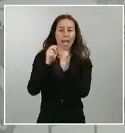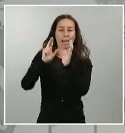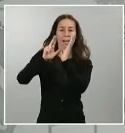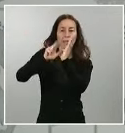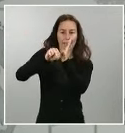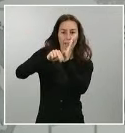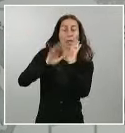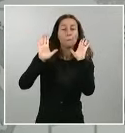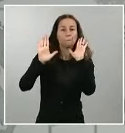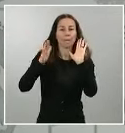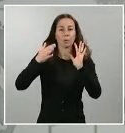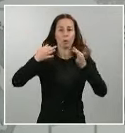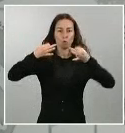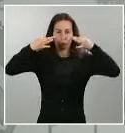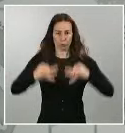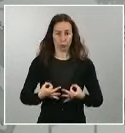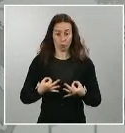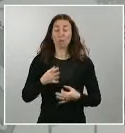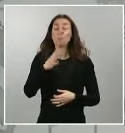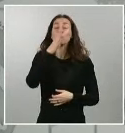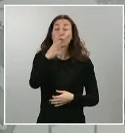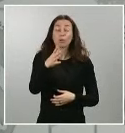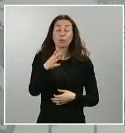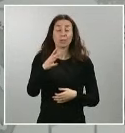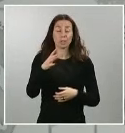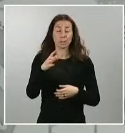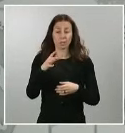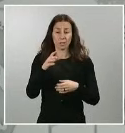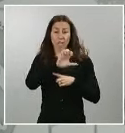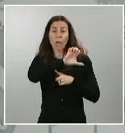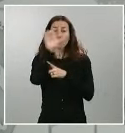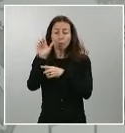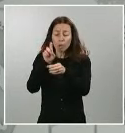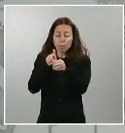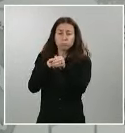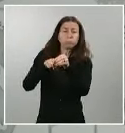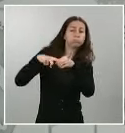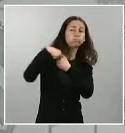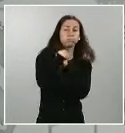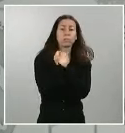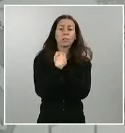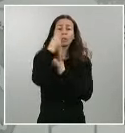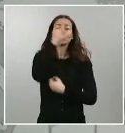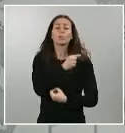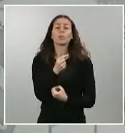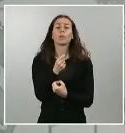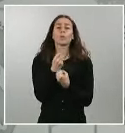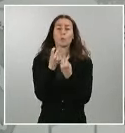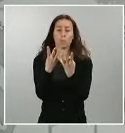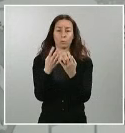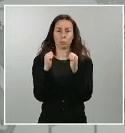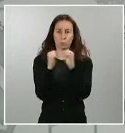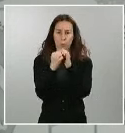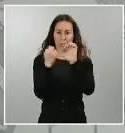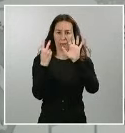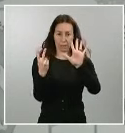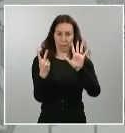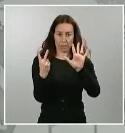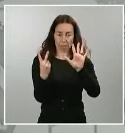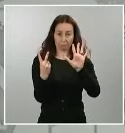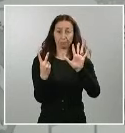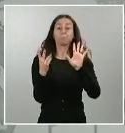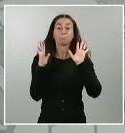somos muchos países miembros de la Unión, 27, después de la salida del Reino Unido de la Unión Europea. Pero posee también la fortaleza de ser